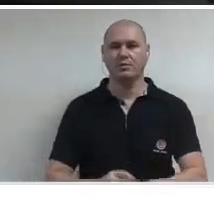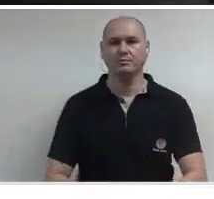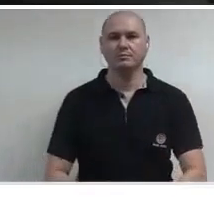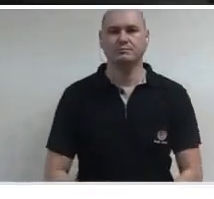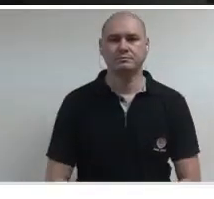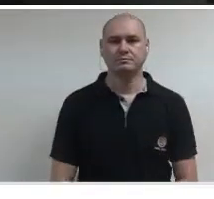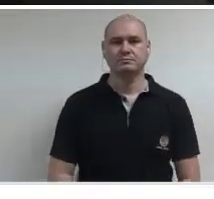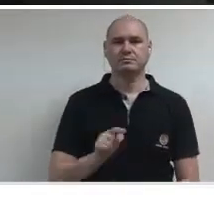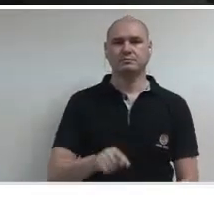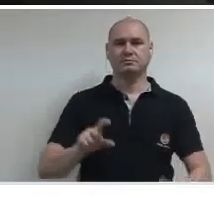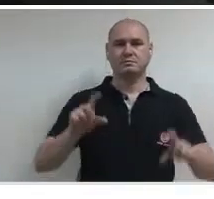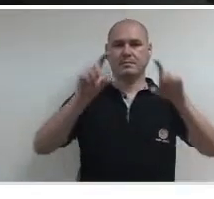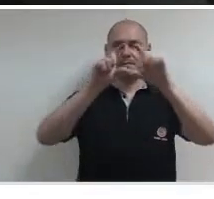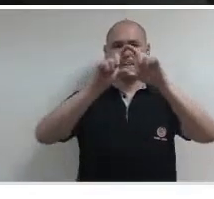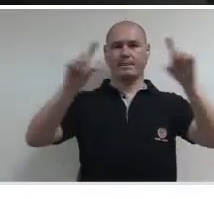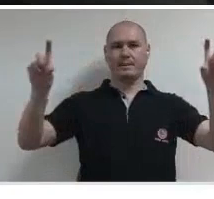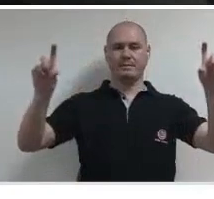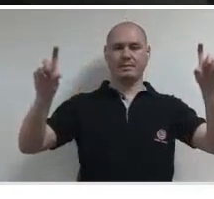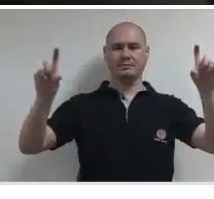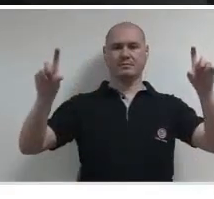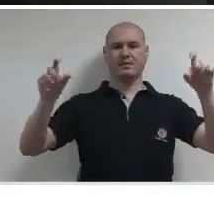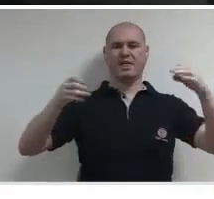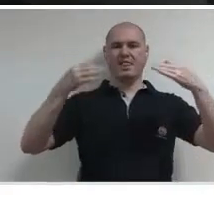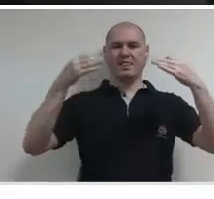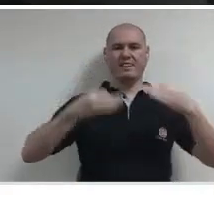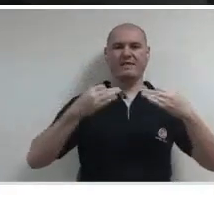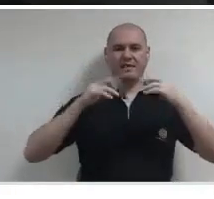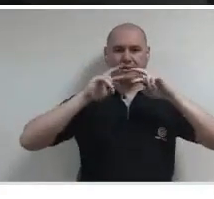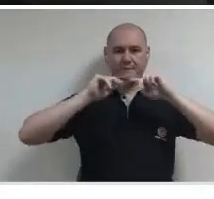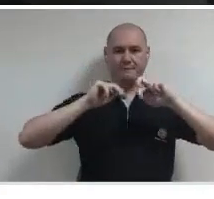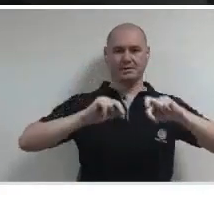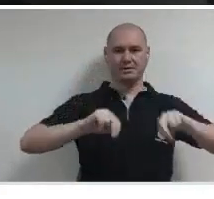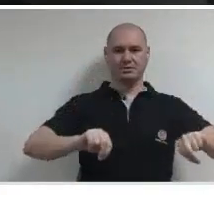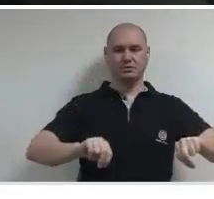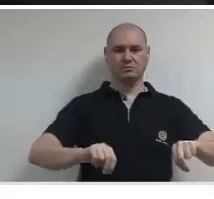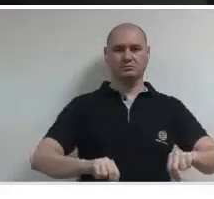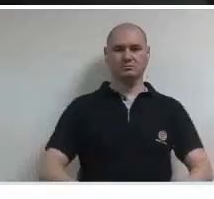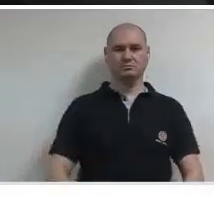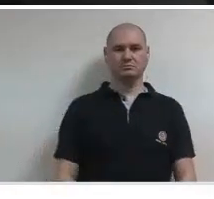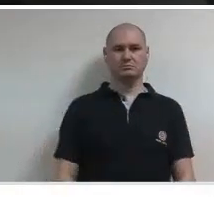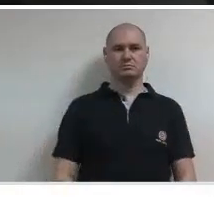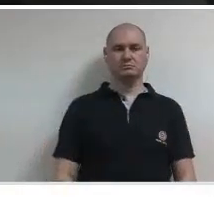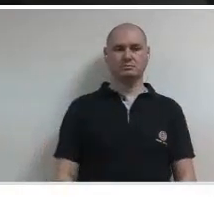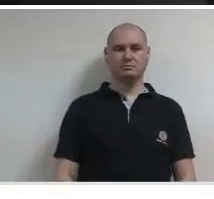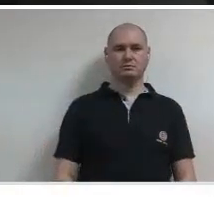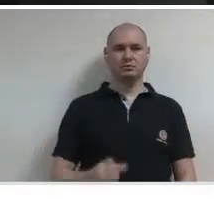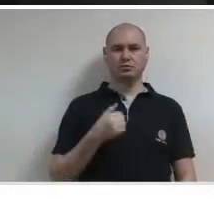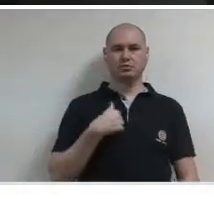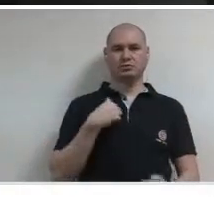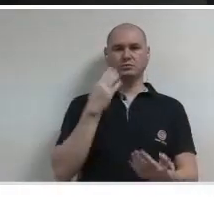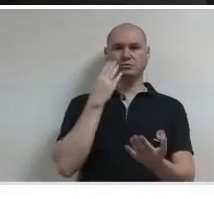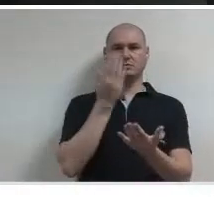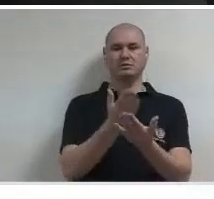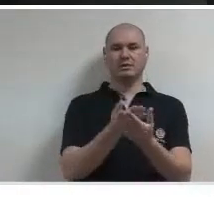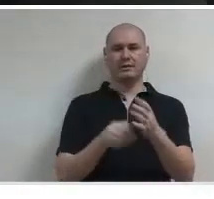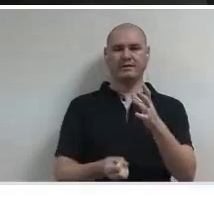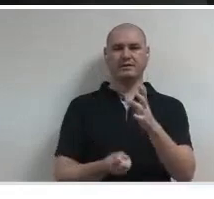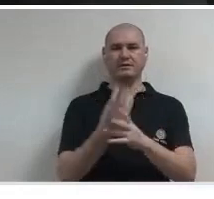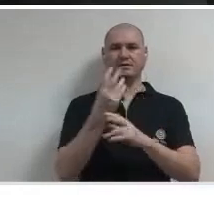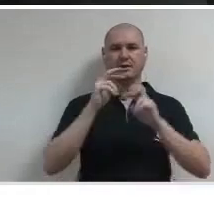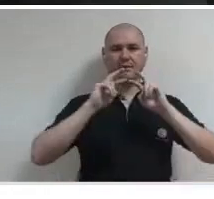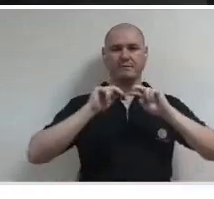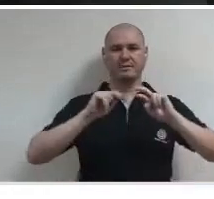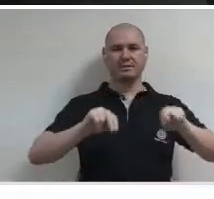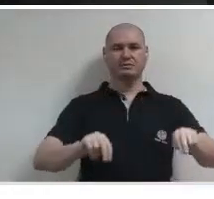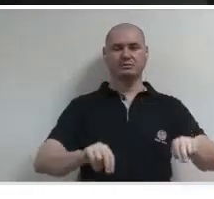ti, UPE va a ser de Guaránamo. Te coteña investigar, ya es a mí. Va a ella